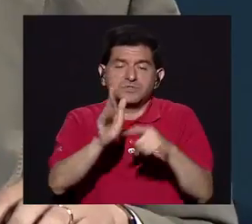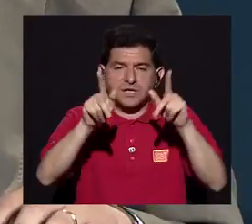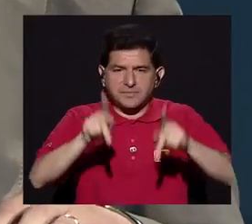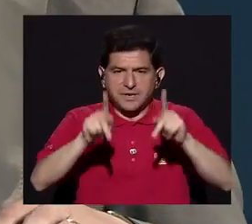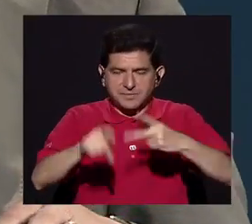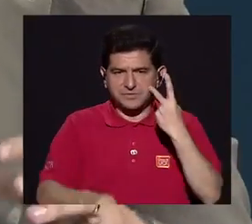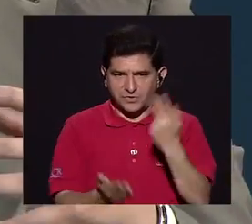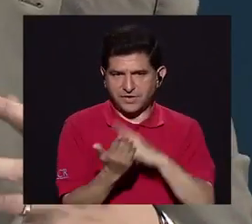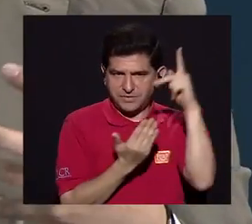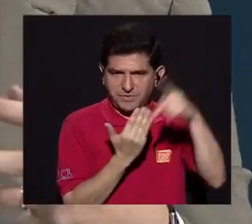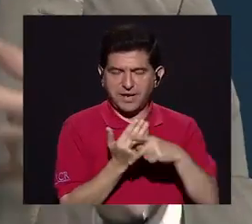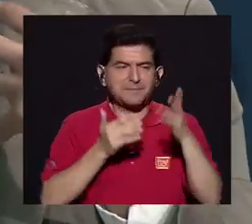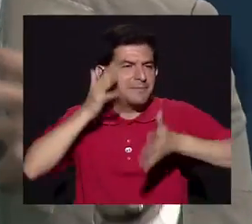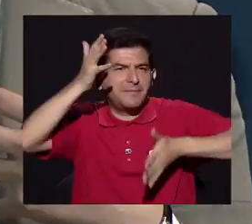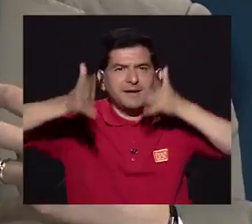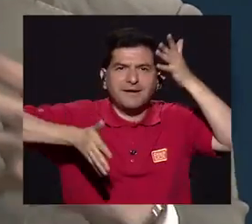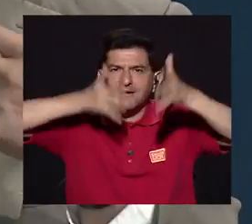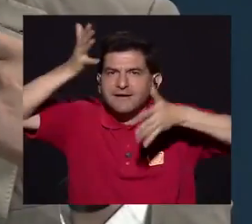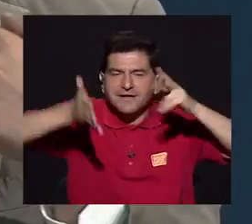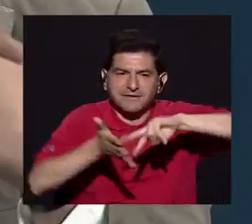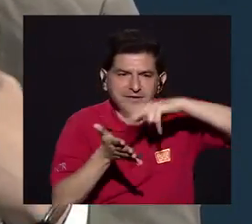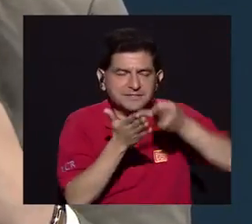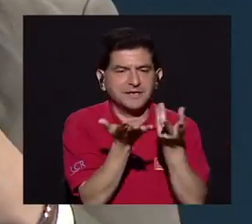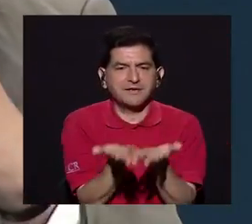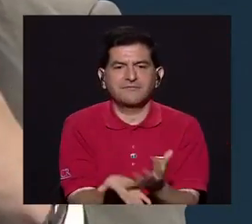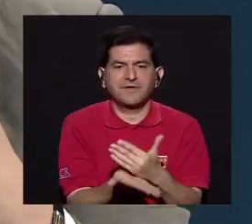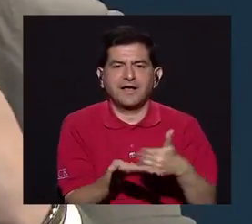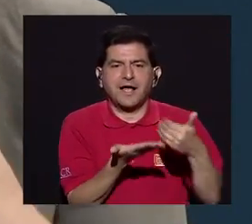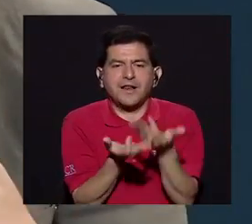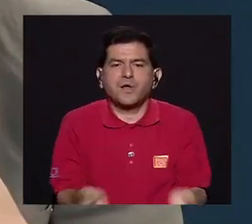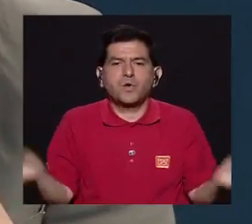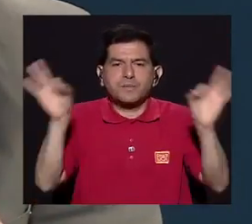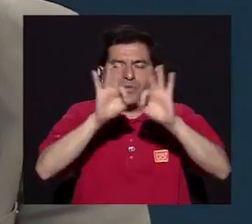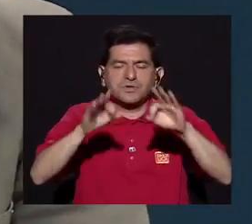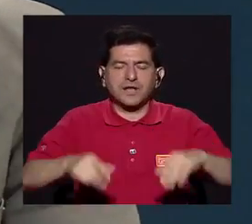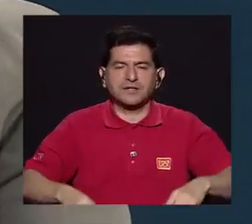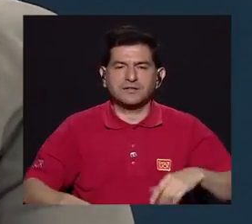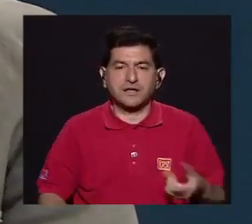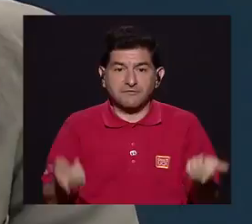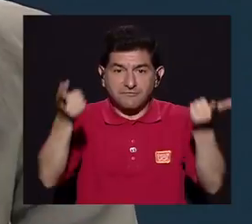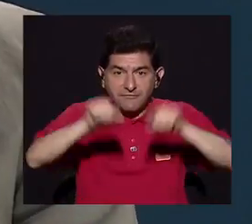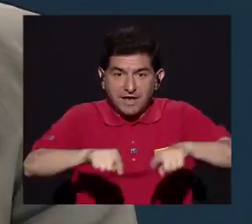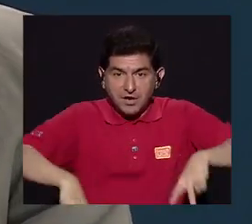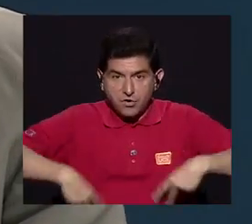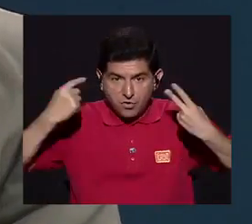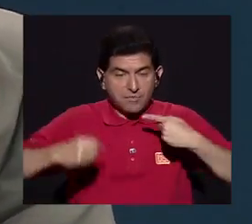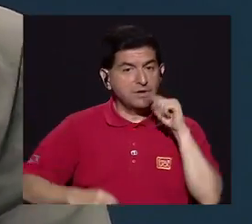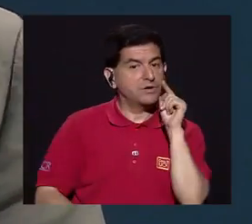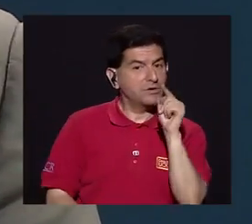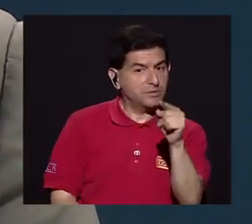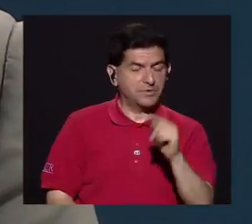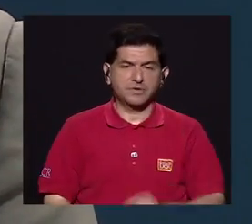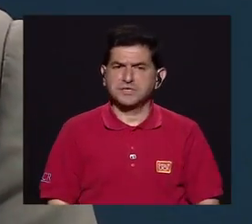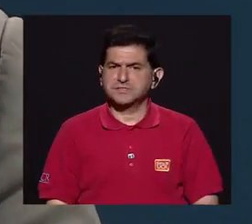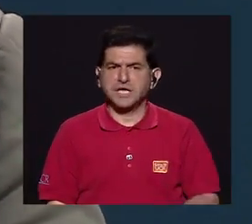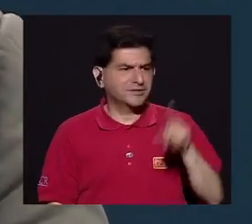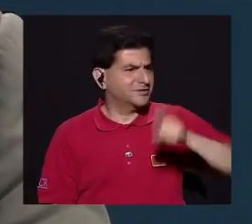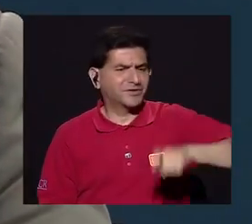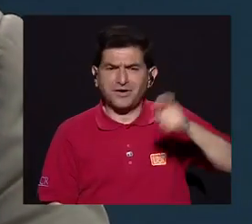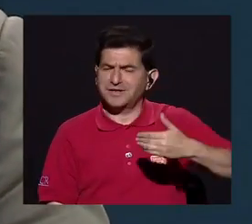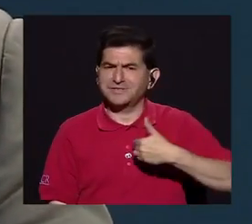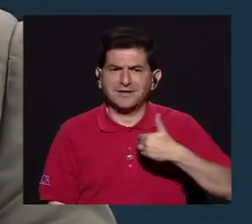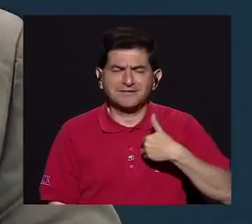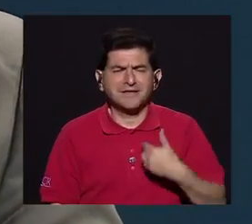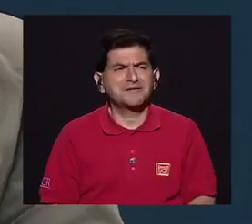nuestra audiencia cómo la creatividad se ha convertido en algo tan importante en los fenómenos de vida, que como dice usted, no